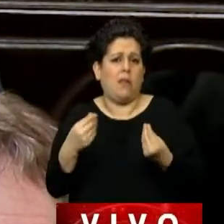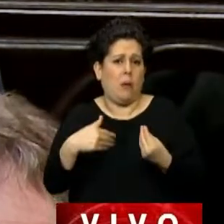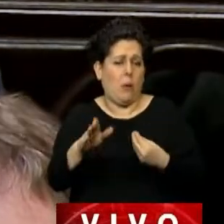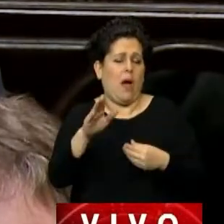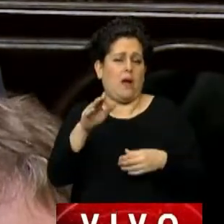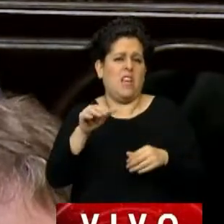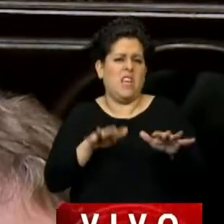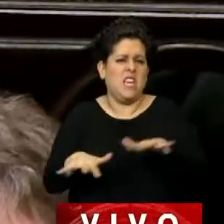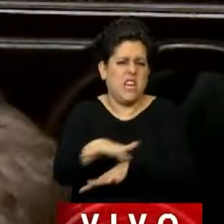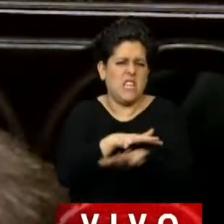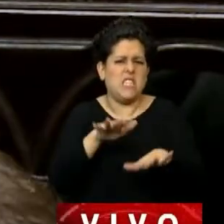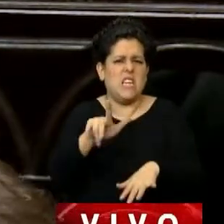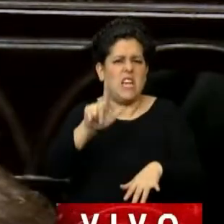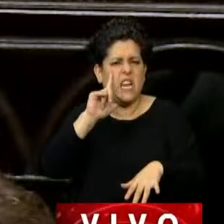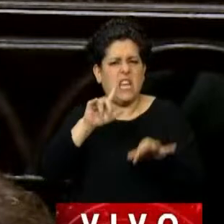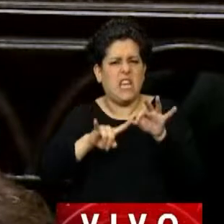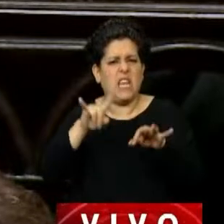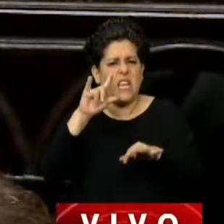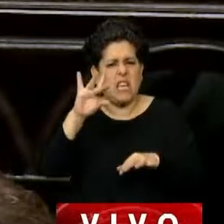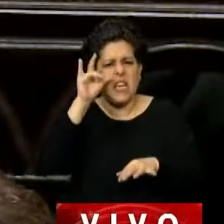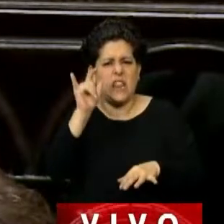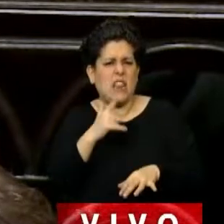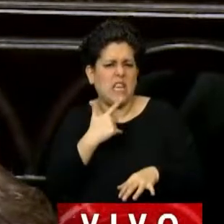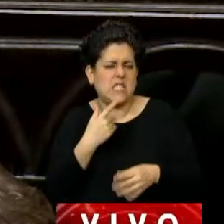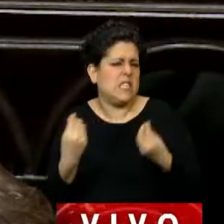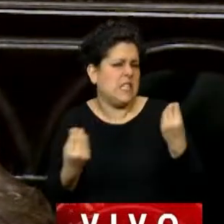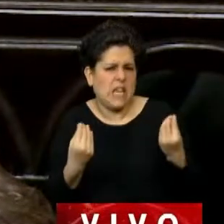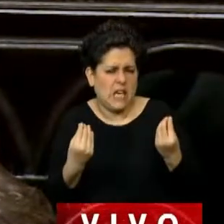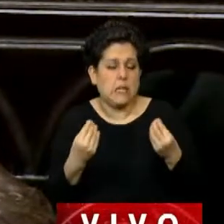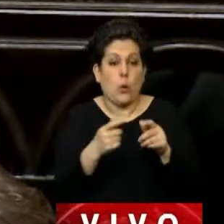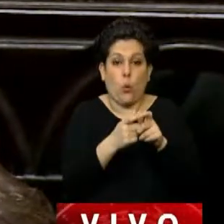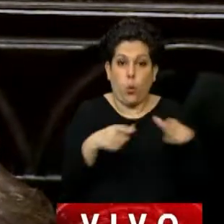liquidez, que es básicamente los bonos